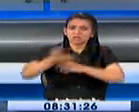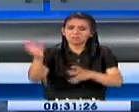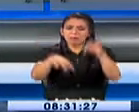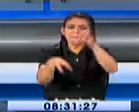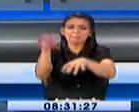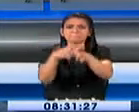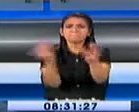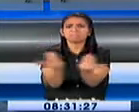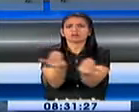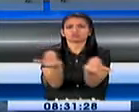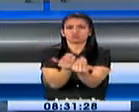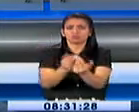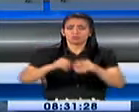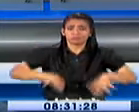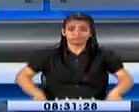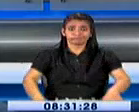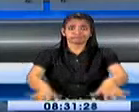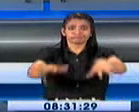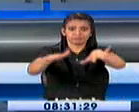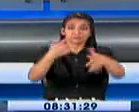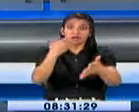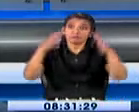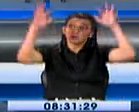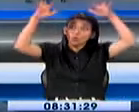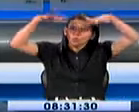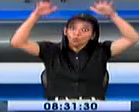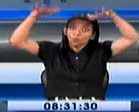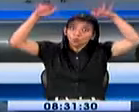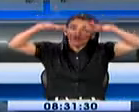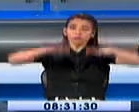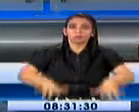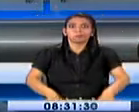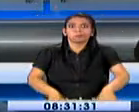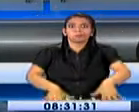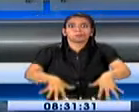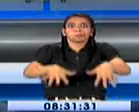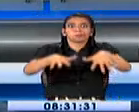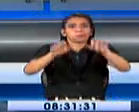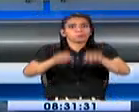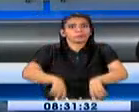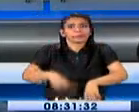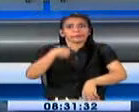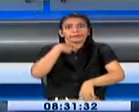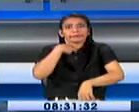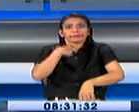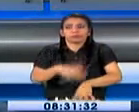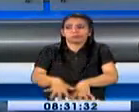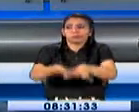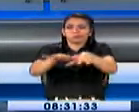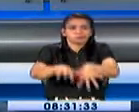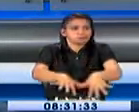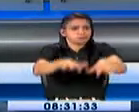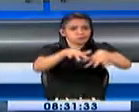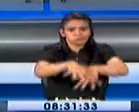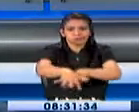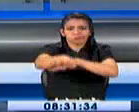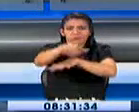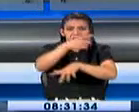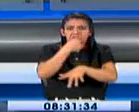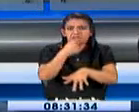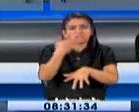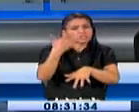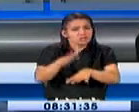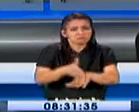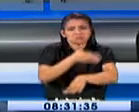basura, por lo que los moradores del sector temen que con las lluvias el sistema de alcantarilla colapse y provoque inundaciones, como dicen los vecinos,